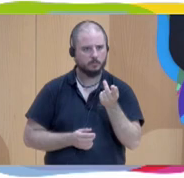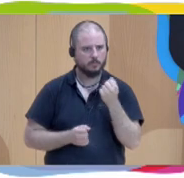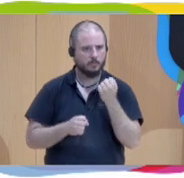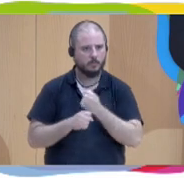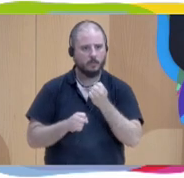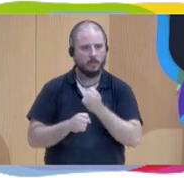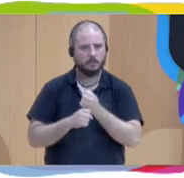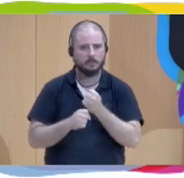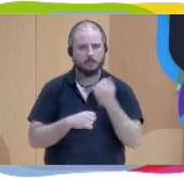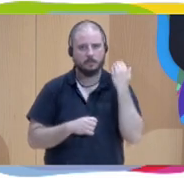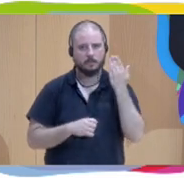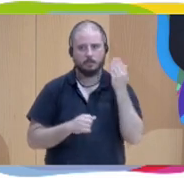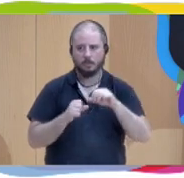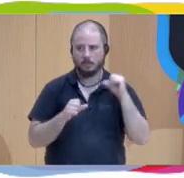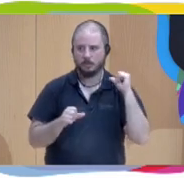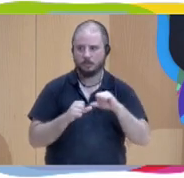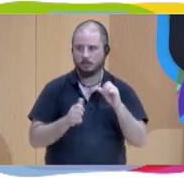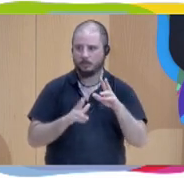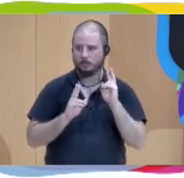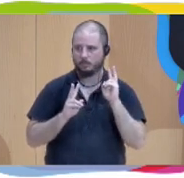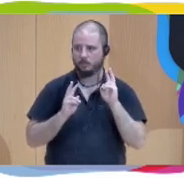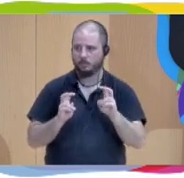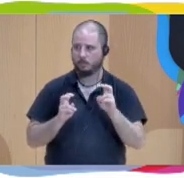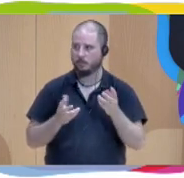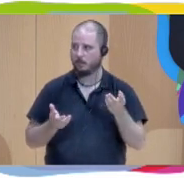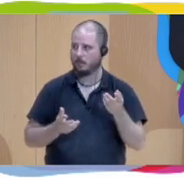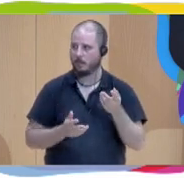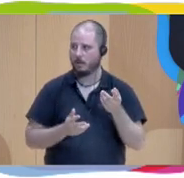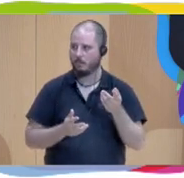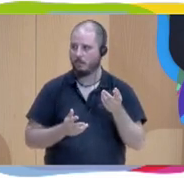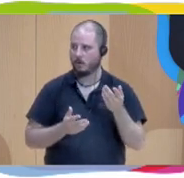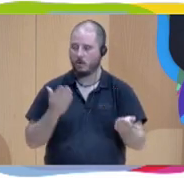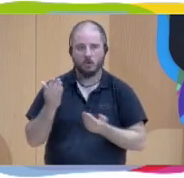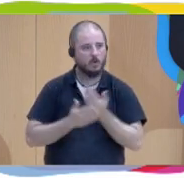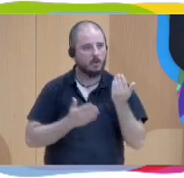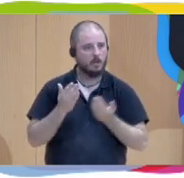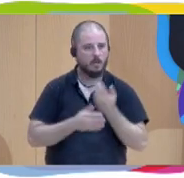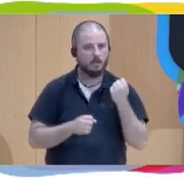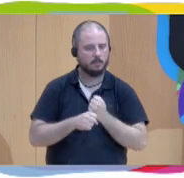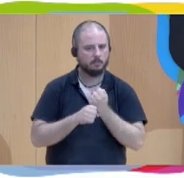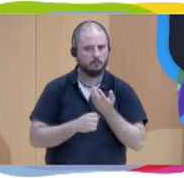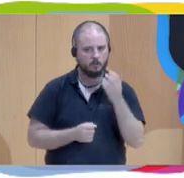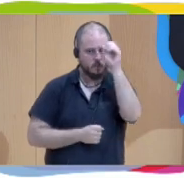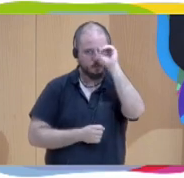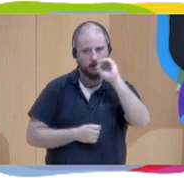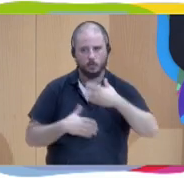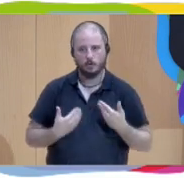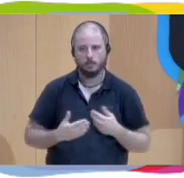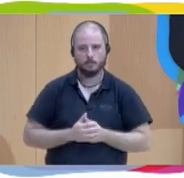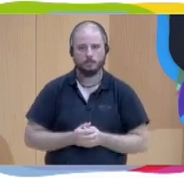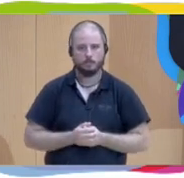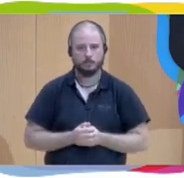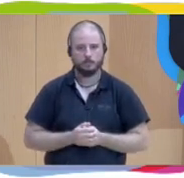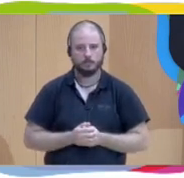desarrollado desde Navarra, desde el inicio, desde esas pequeñas primeras jornadas de trabajo, y cómo habéis